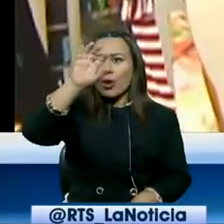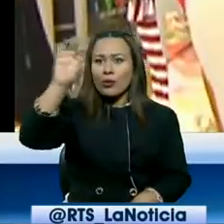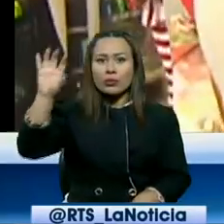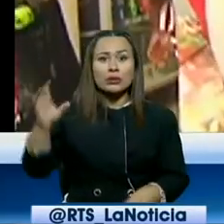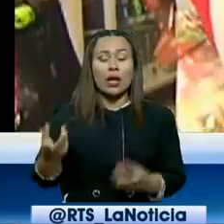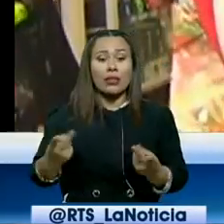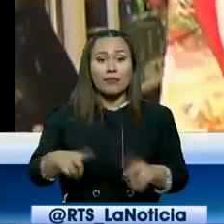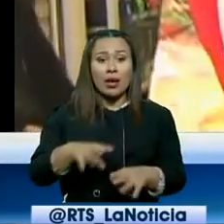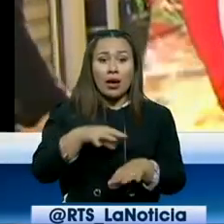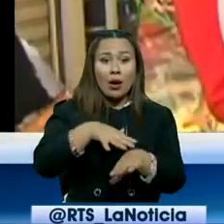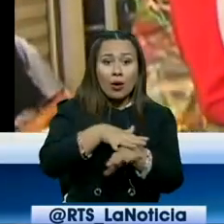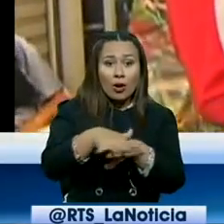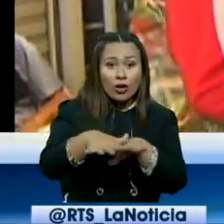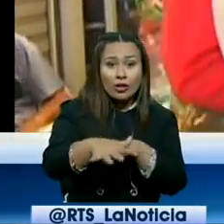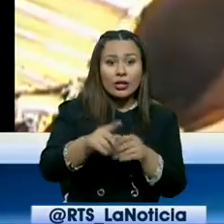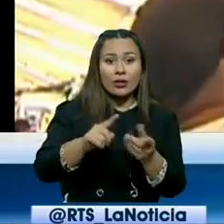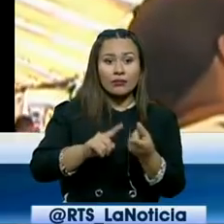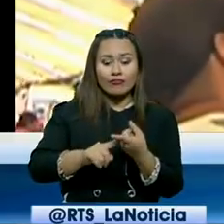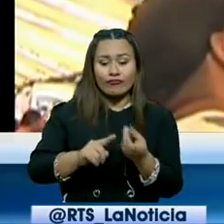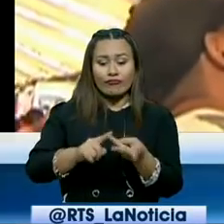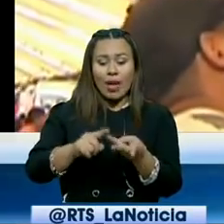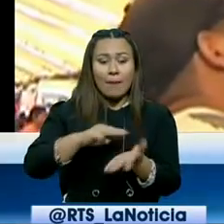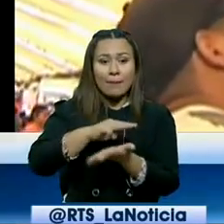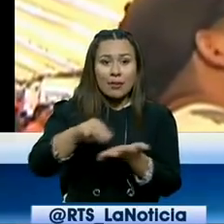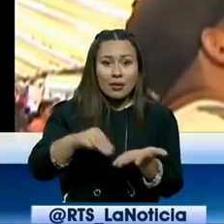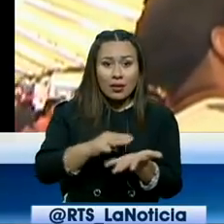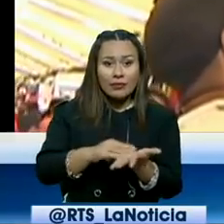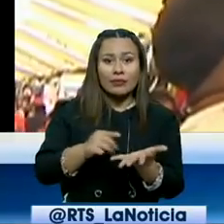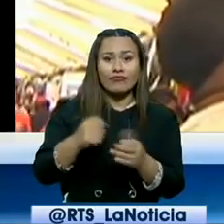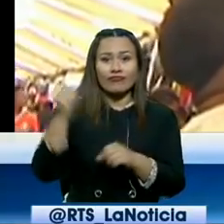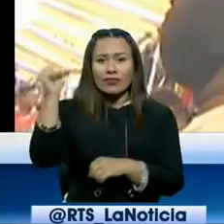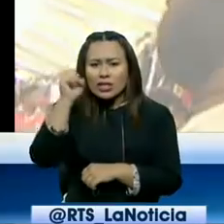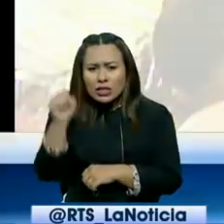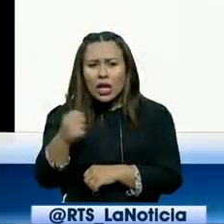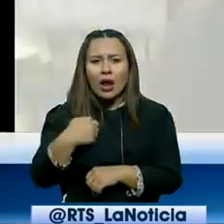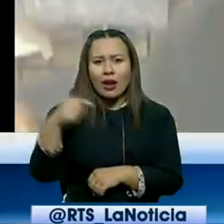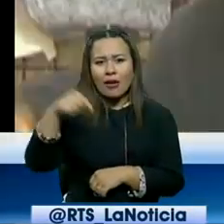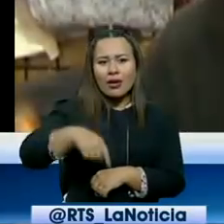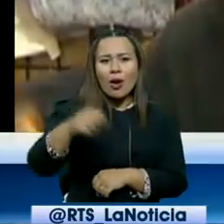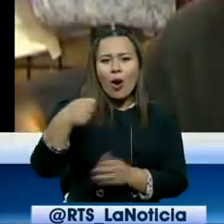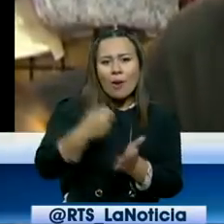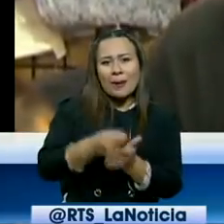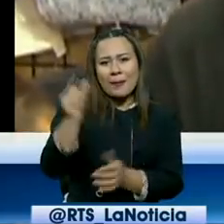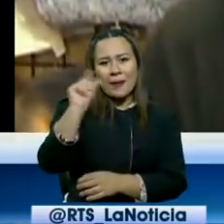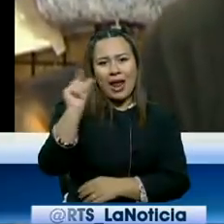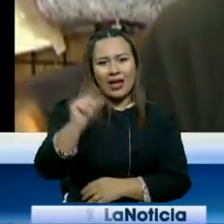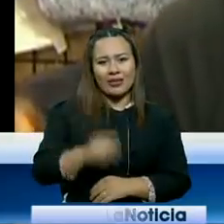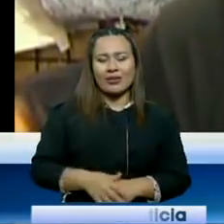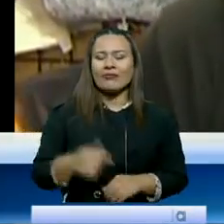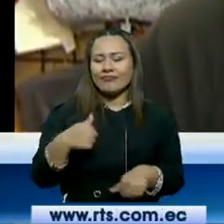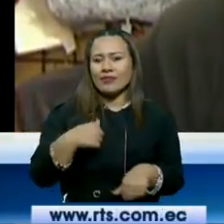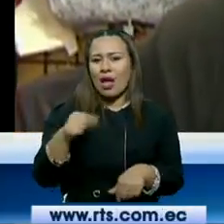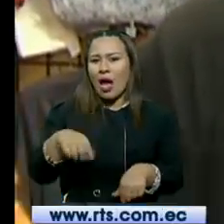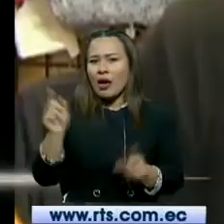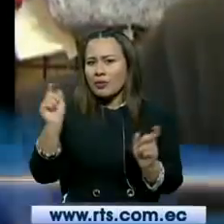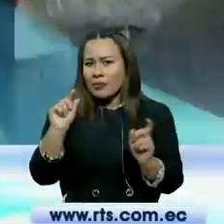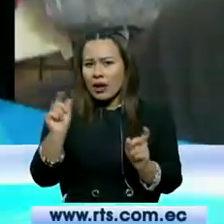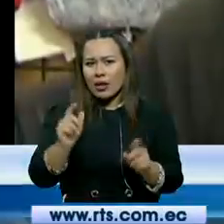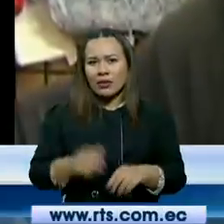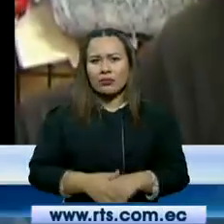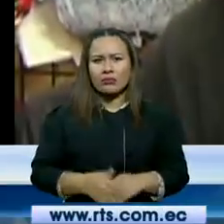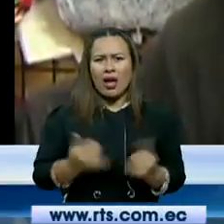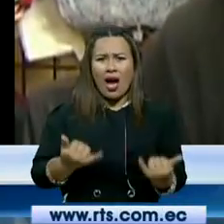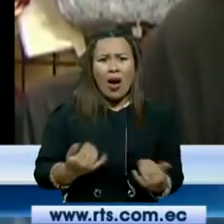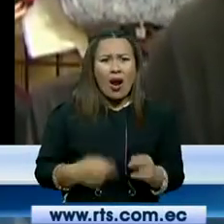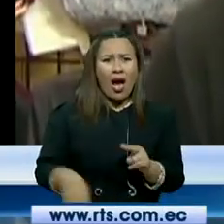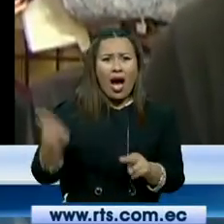Los Ríos y otras de la sierra, para según ellos encontrar algo más económico. Yo quería para ellos, pero parece que está muy, muy alto